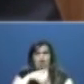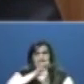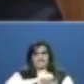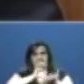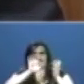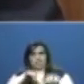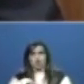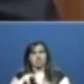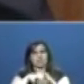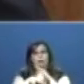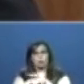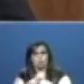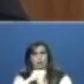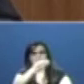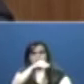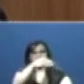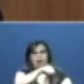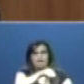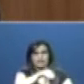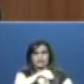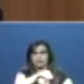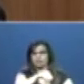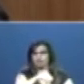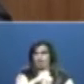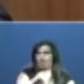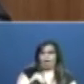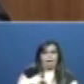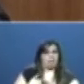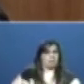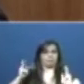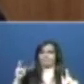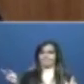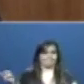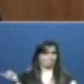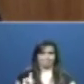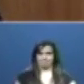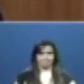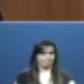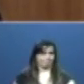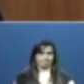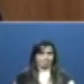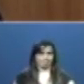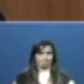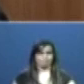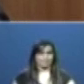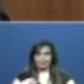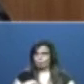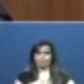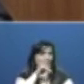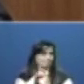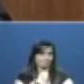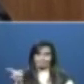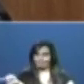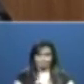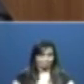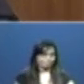de nuevos recursos adicionales sobre los que podamos contar con absoluta Libertad en modo alguno Esto va a ser